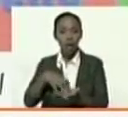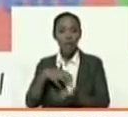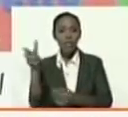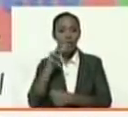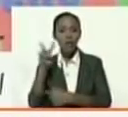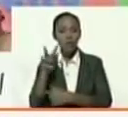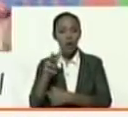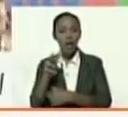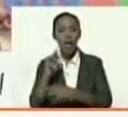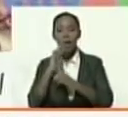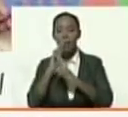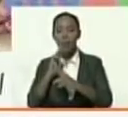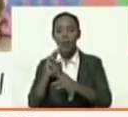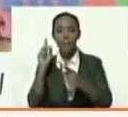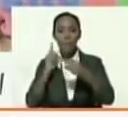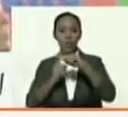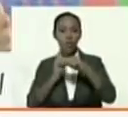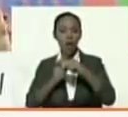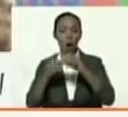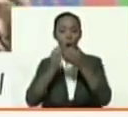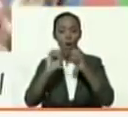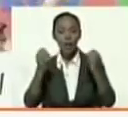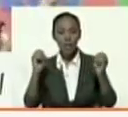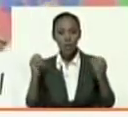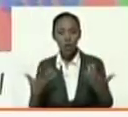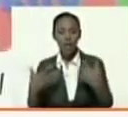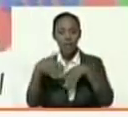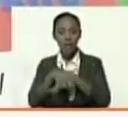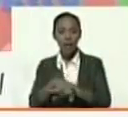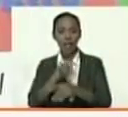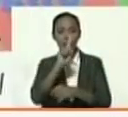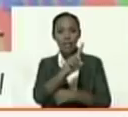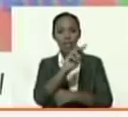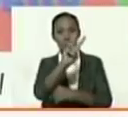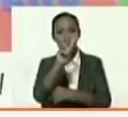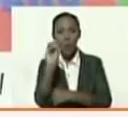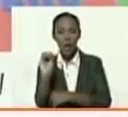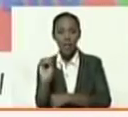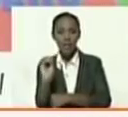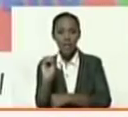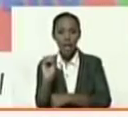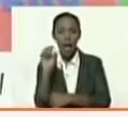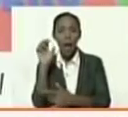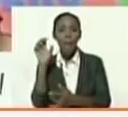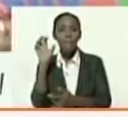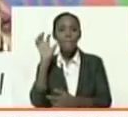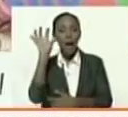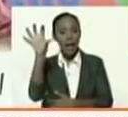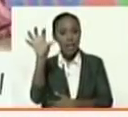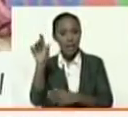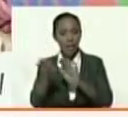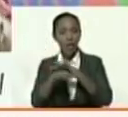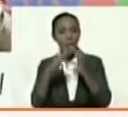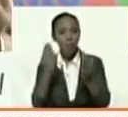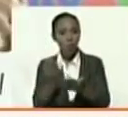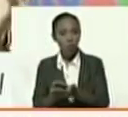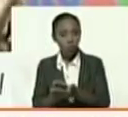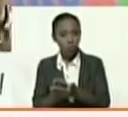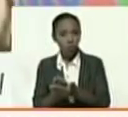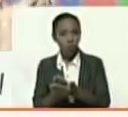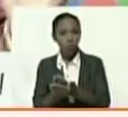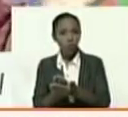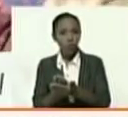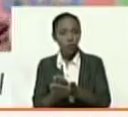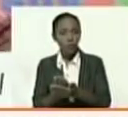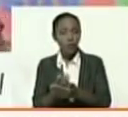positivos, una organización que integra a 120 países del mundo y considerado